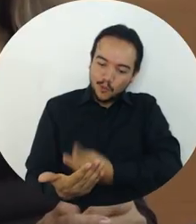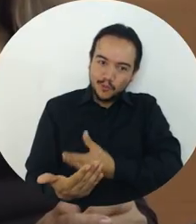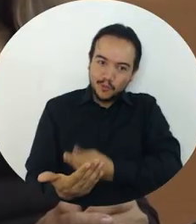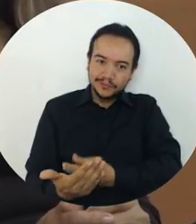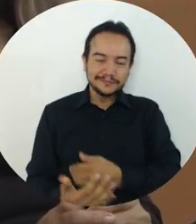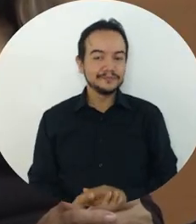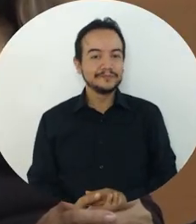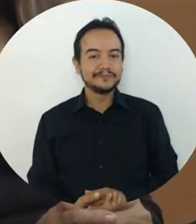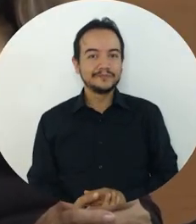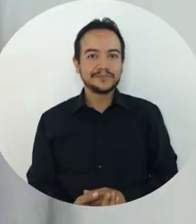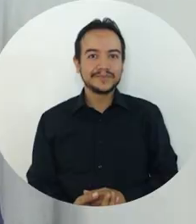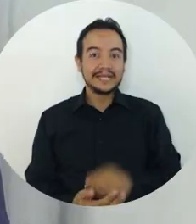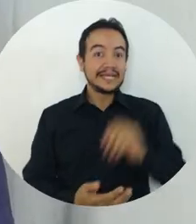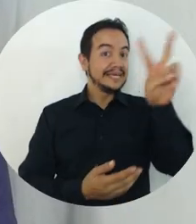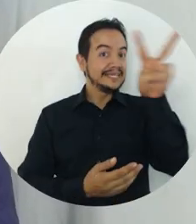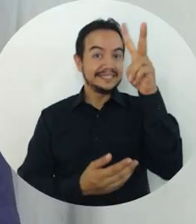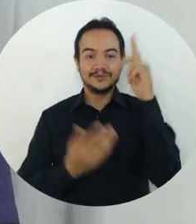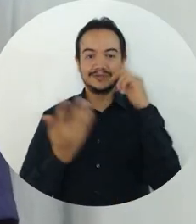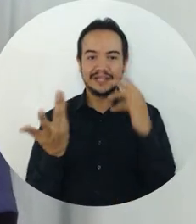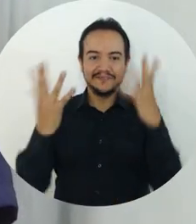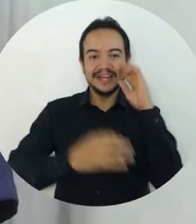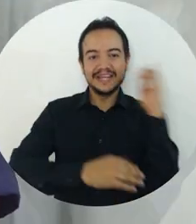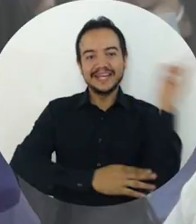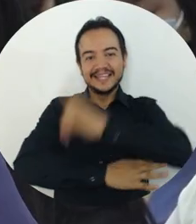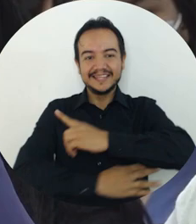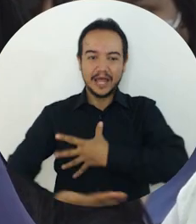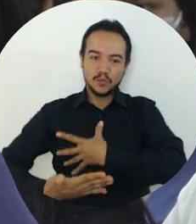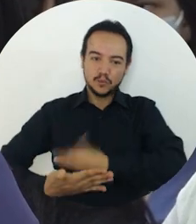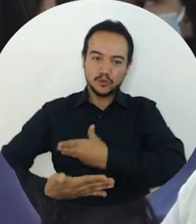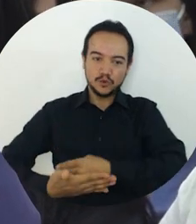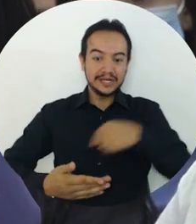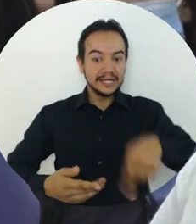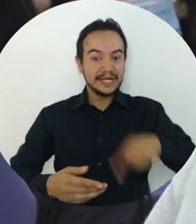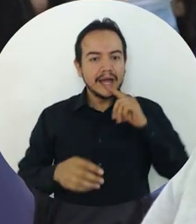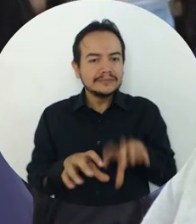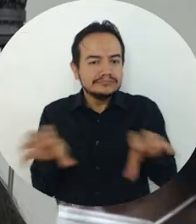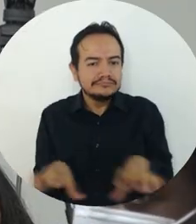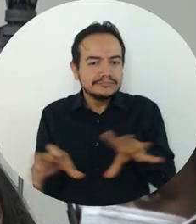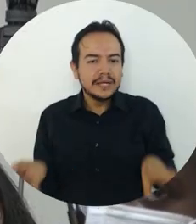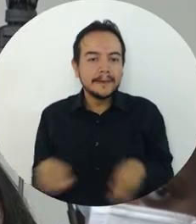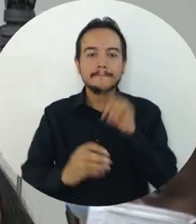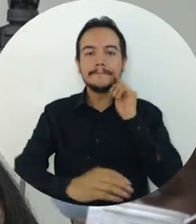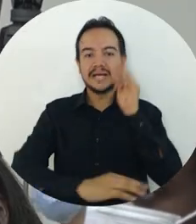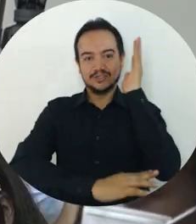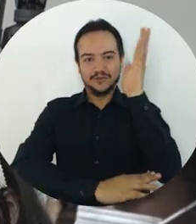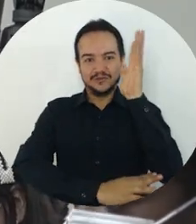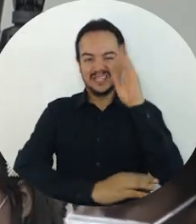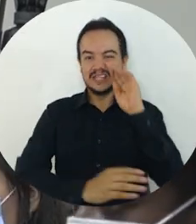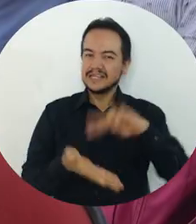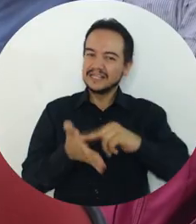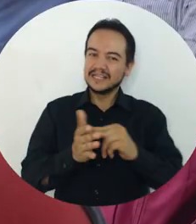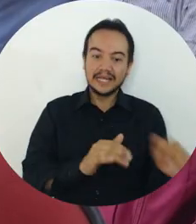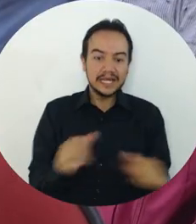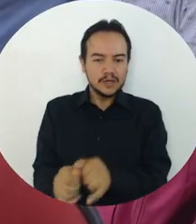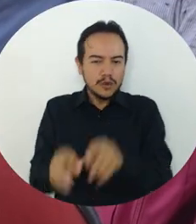leche materna de su madre. La segunda Tetatón ofreció un conversatorio y una conferencia, con lo que reafirma